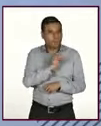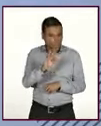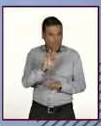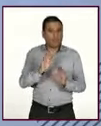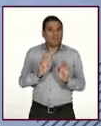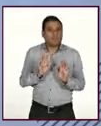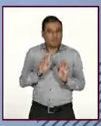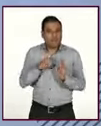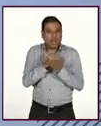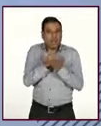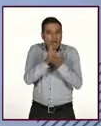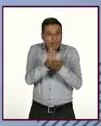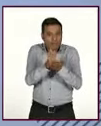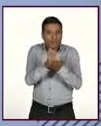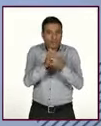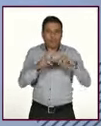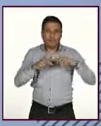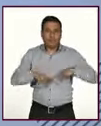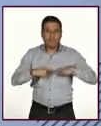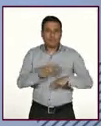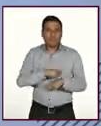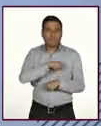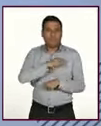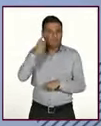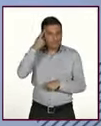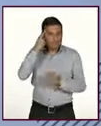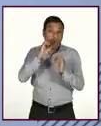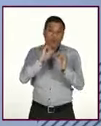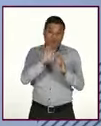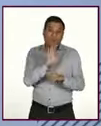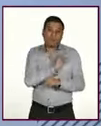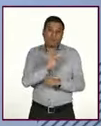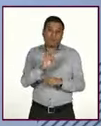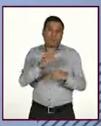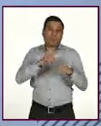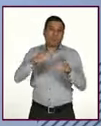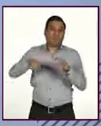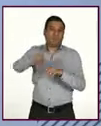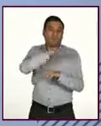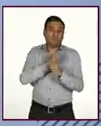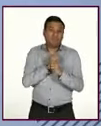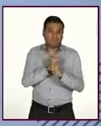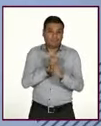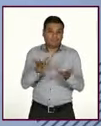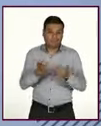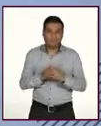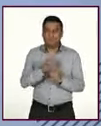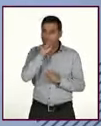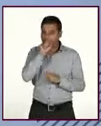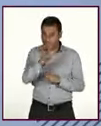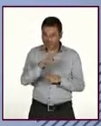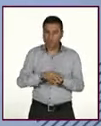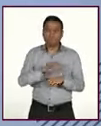deterioro o en la mejora de la salud mental de nuestras comunidades. Y bueno, las buenas relaciones con la comunidad internacional y la herencia cultural